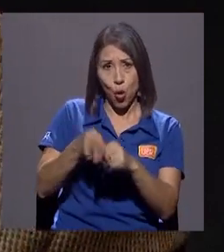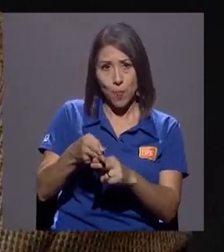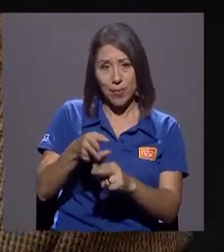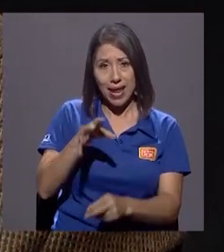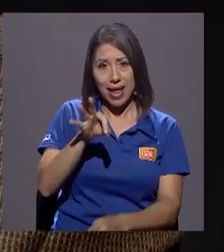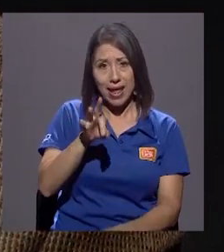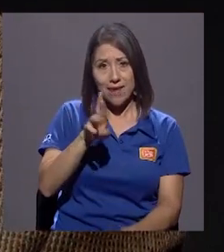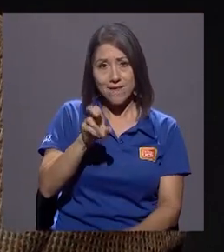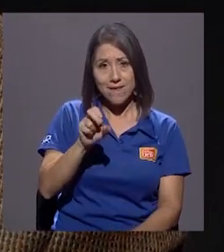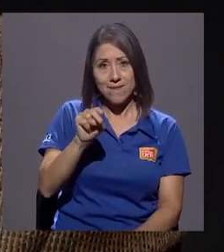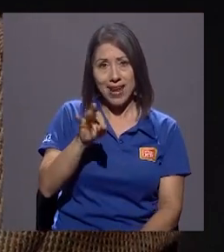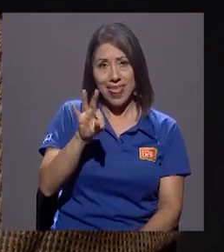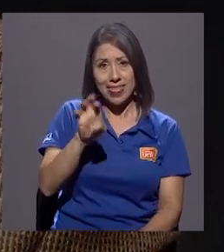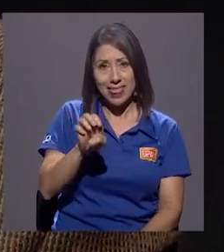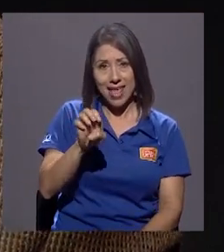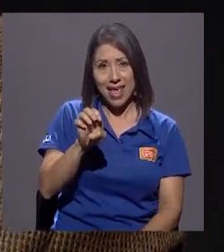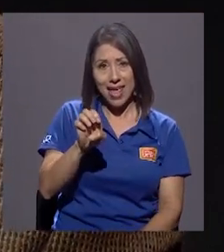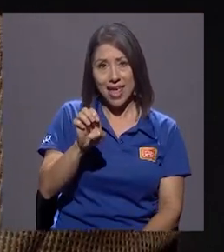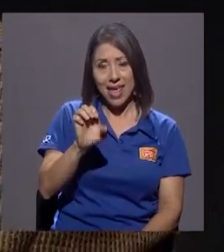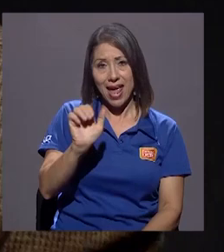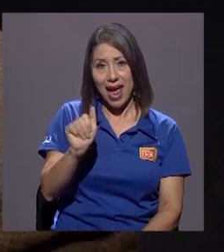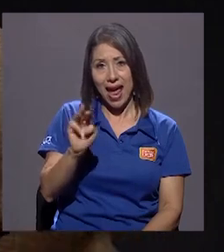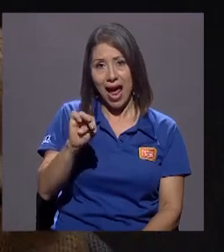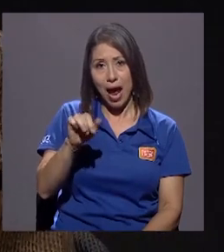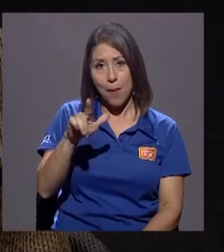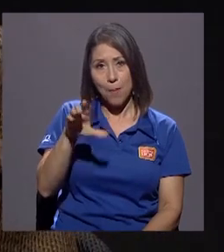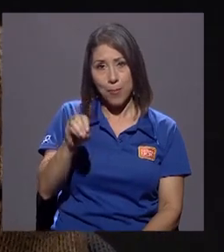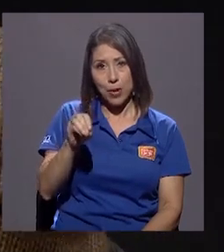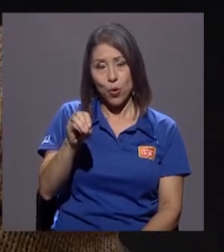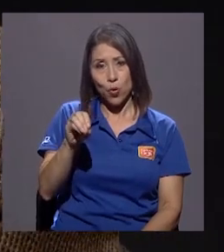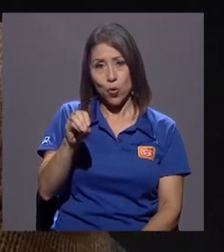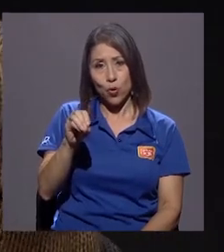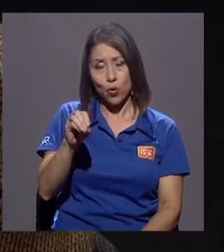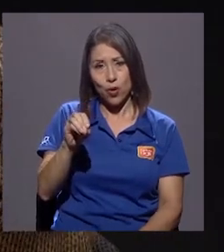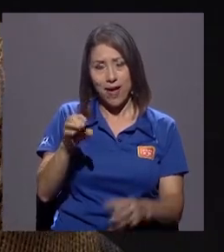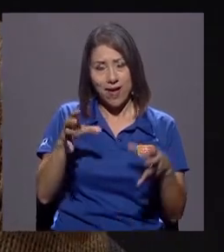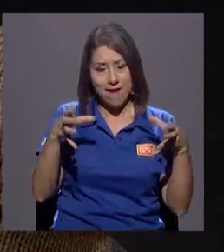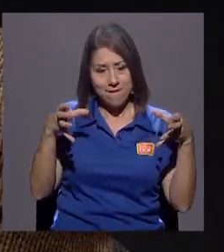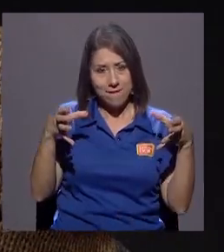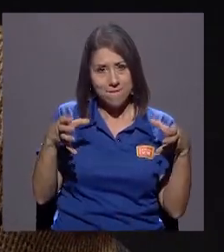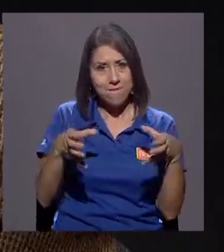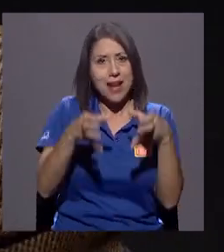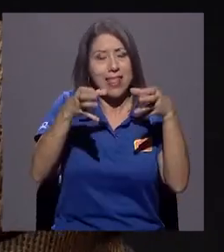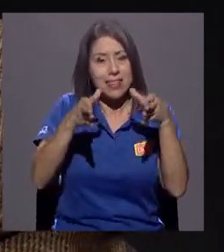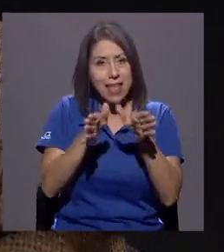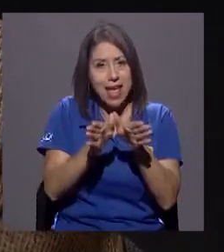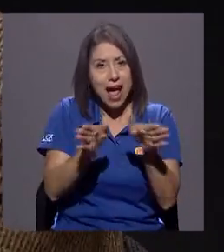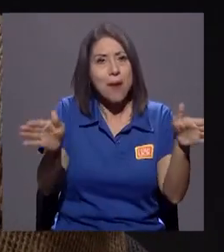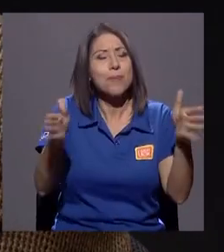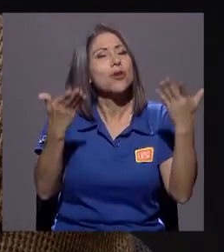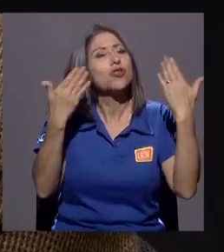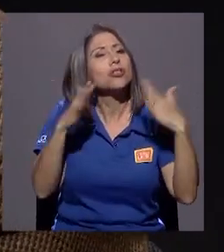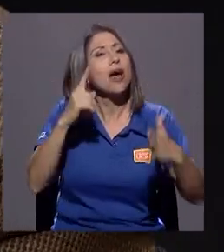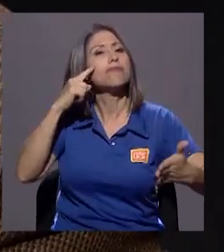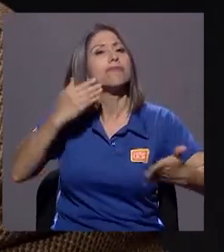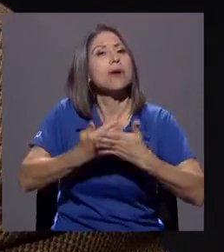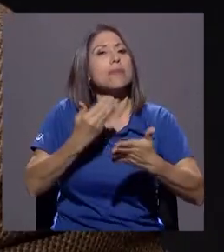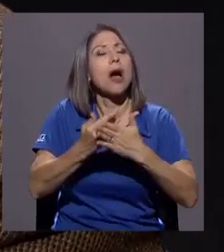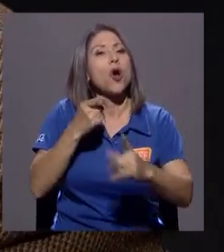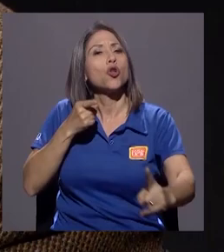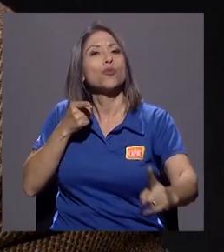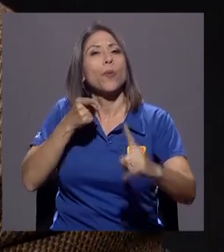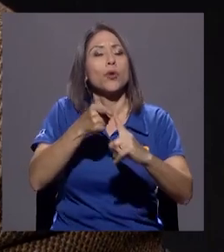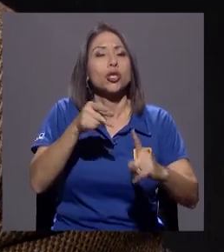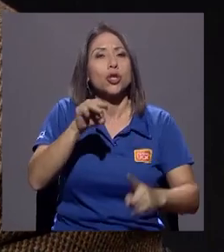amplio expresado allá los propósitos que merino tenía a la hora de empeñarse en